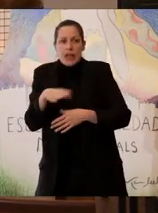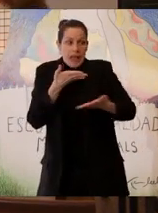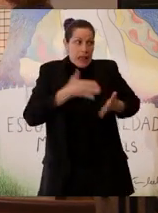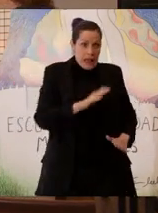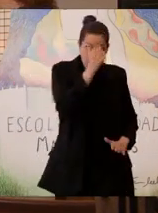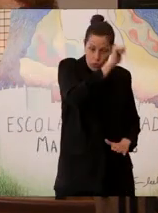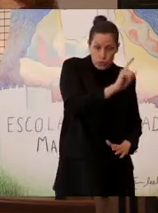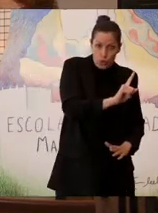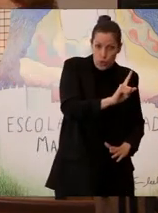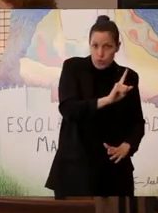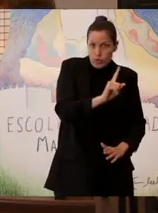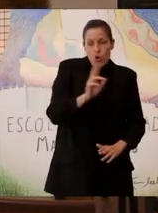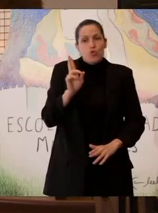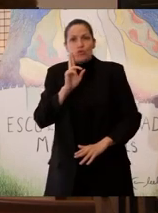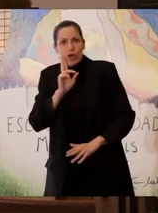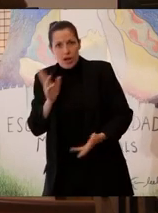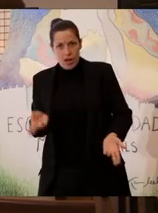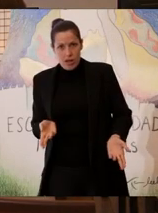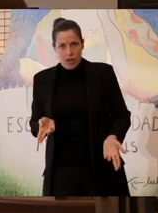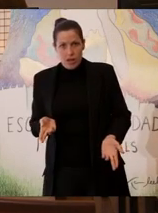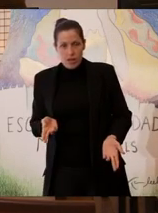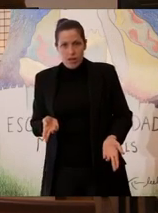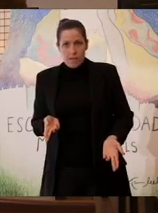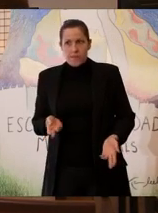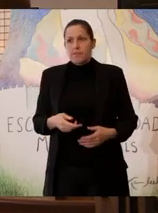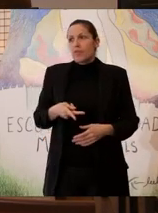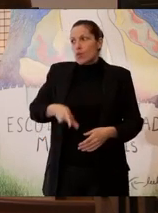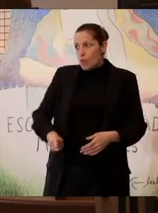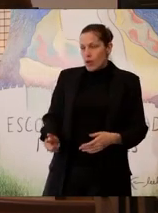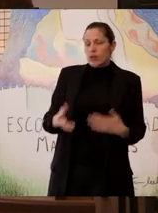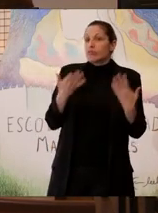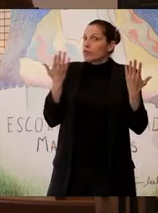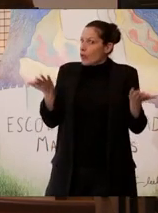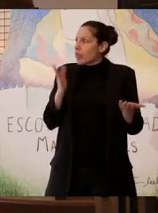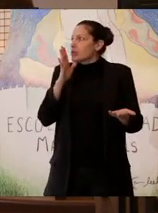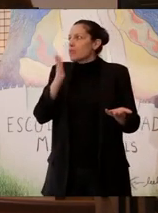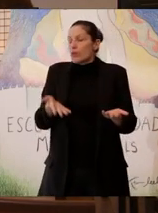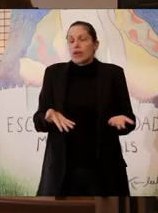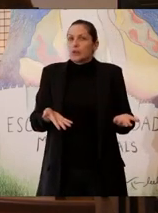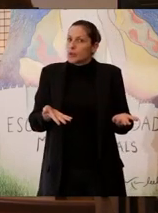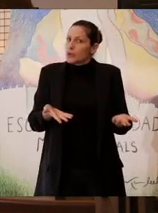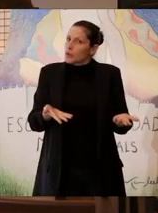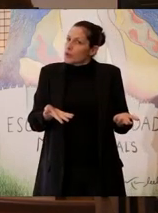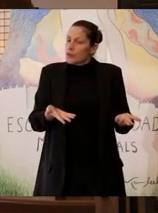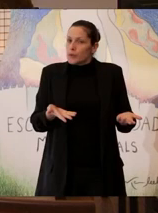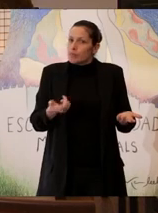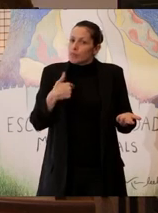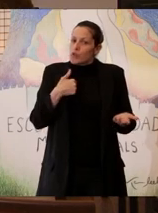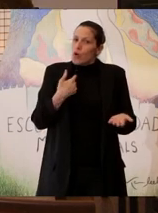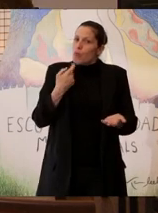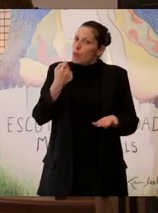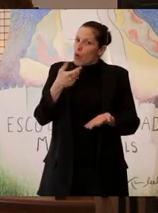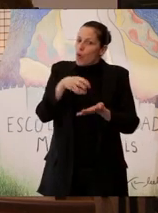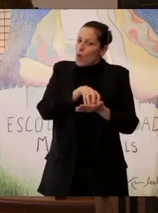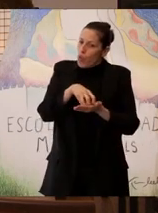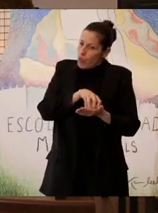varones no cogen excedencia para cuidar a los suegros. Por eso lo planteaba un poco como dudas. Cuidado con el